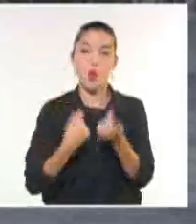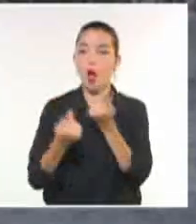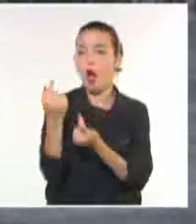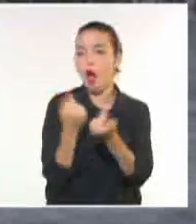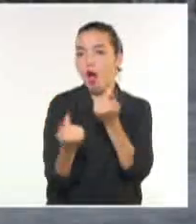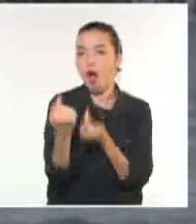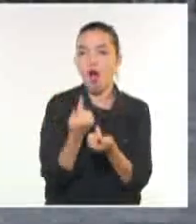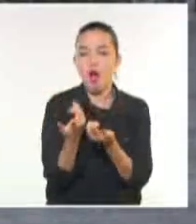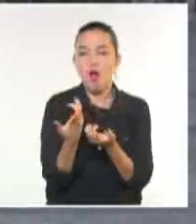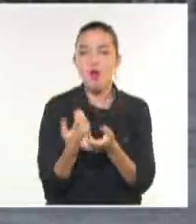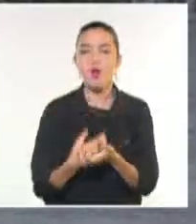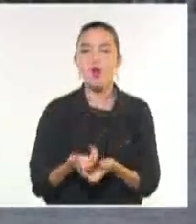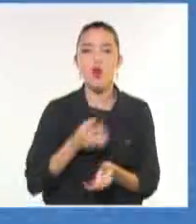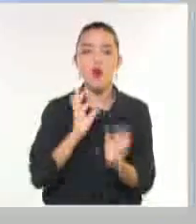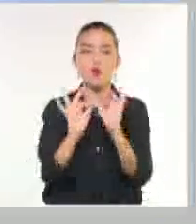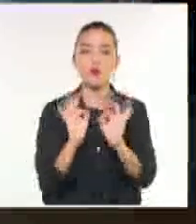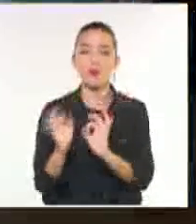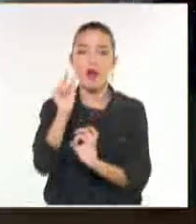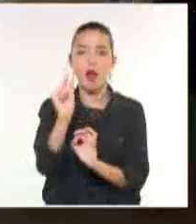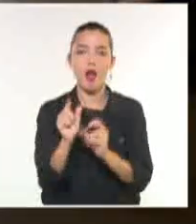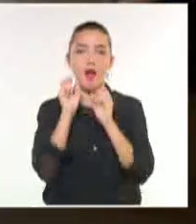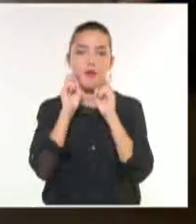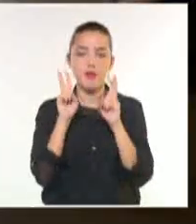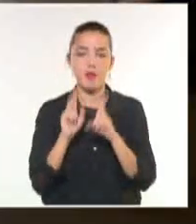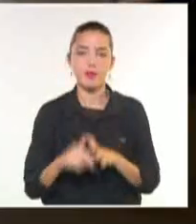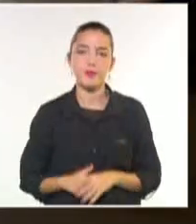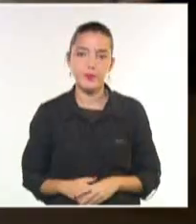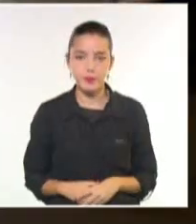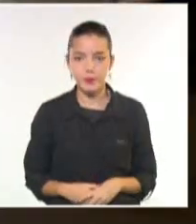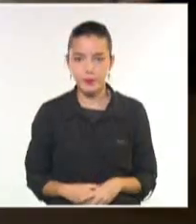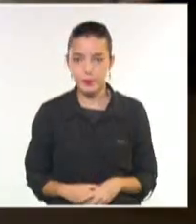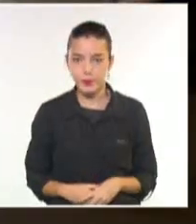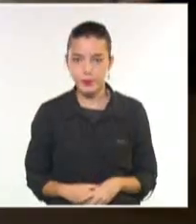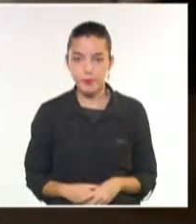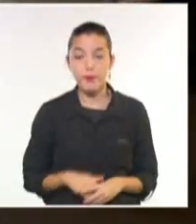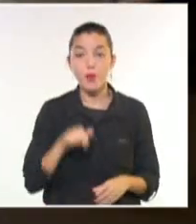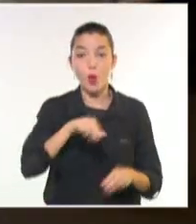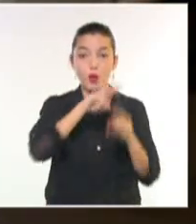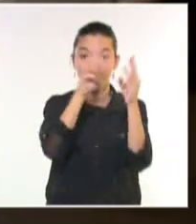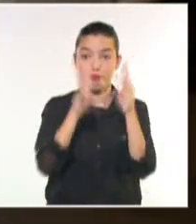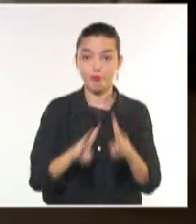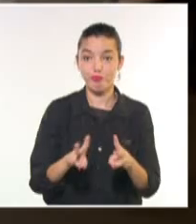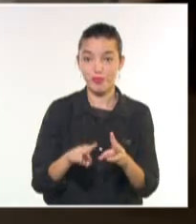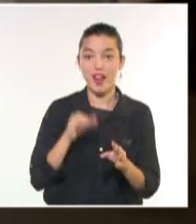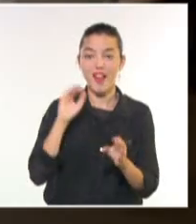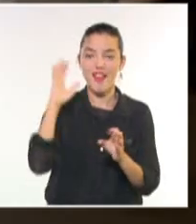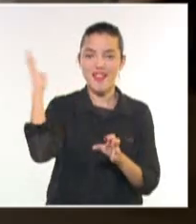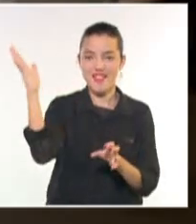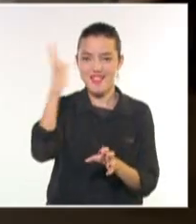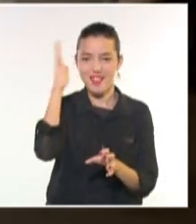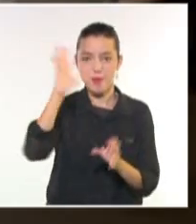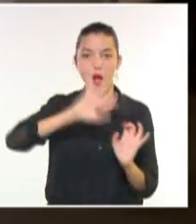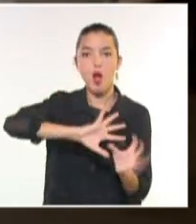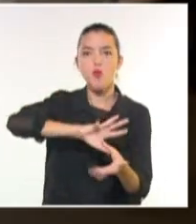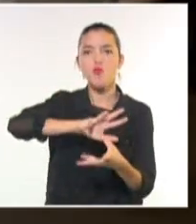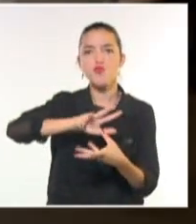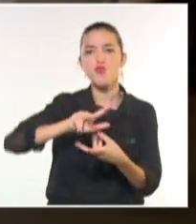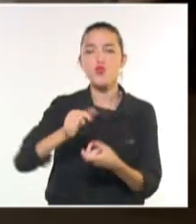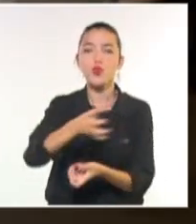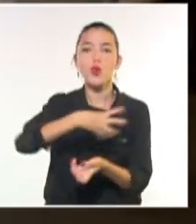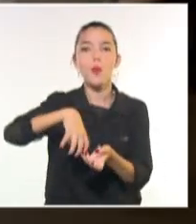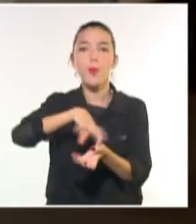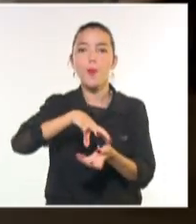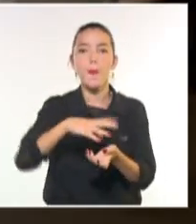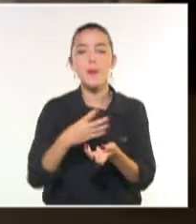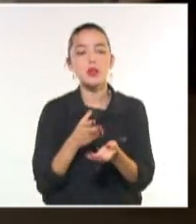de salvar las vidas de las personas. Hoy en los medios de comunicación, el parte del tiempo es a nivel mundial uno de los espacios que más siguen